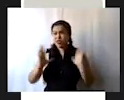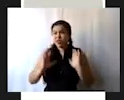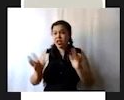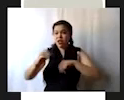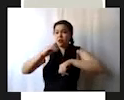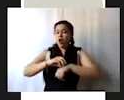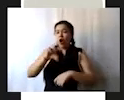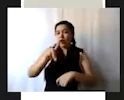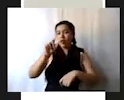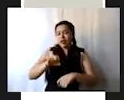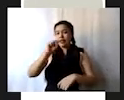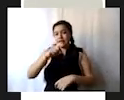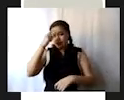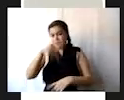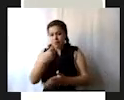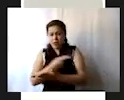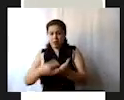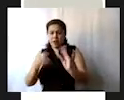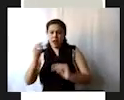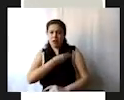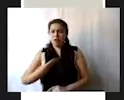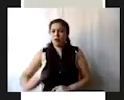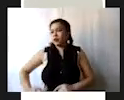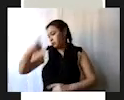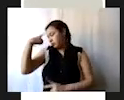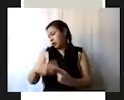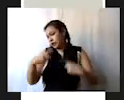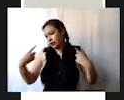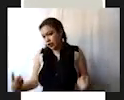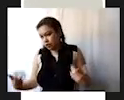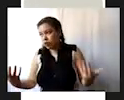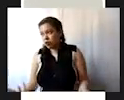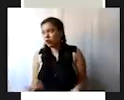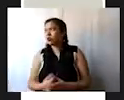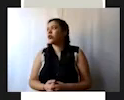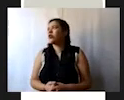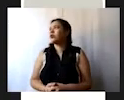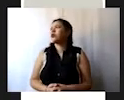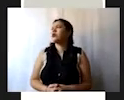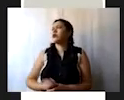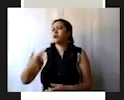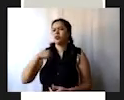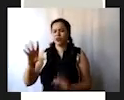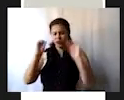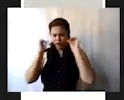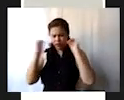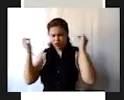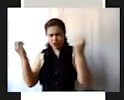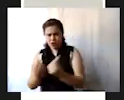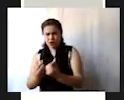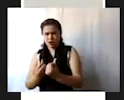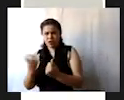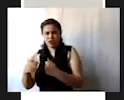no los ODS en los planes municipales de desarrollo. Me estoy involucrando como organización en algunas de